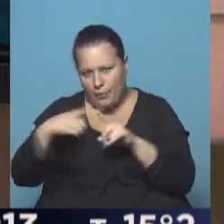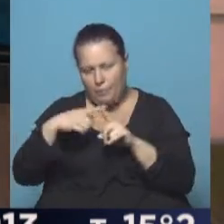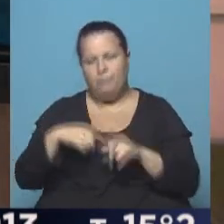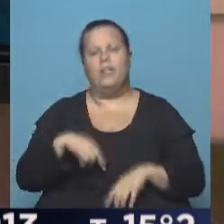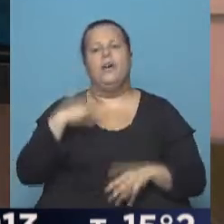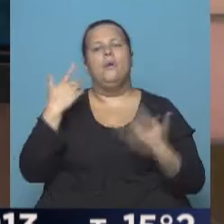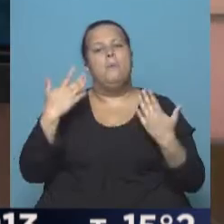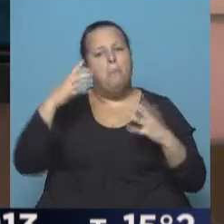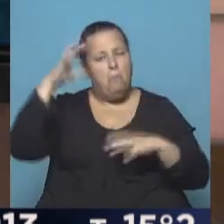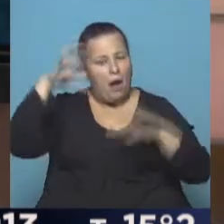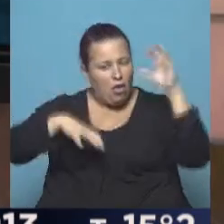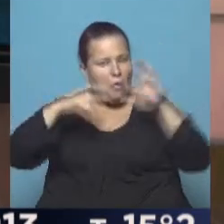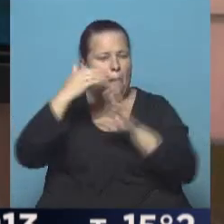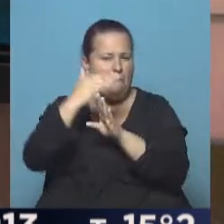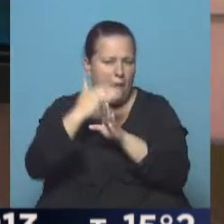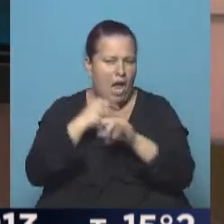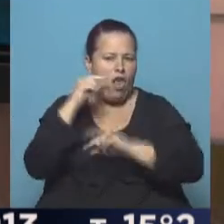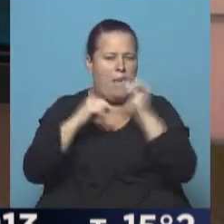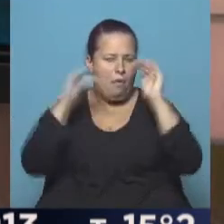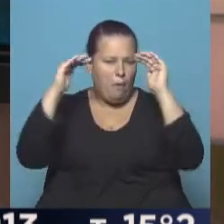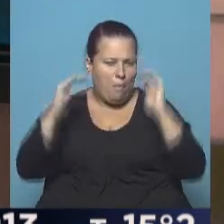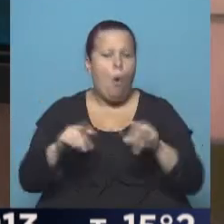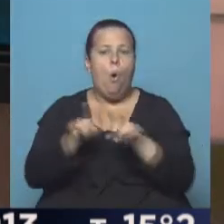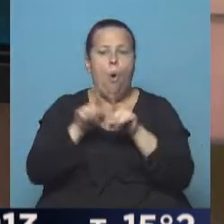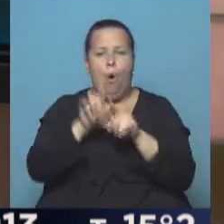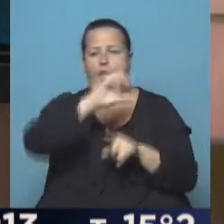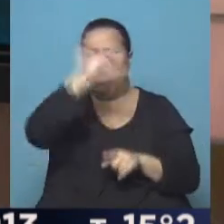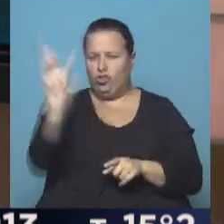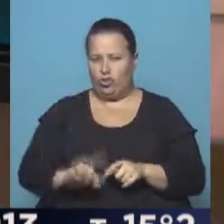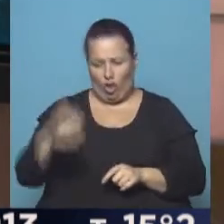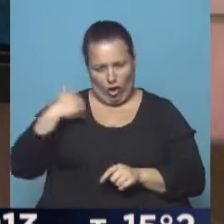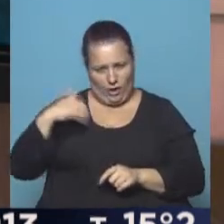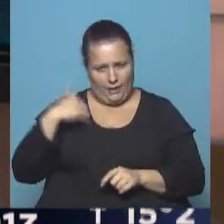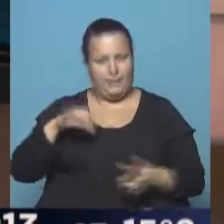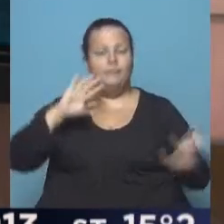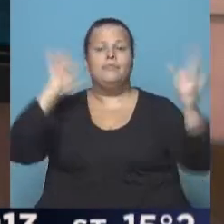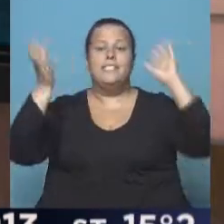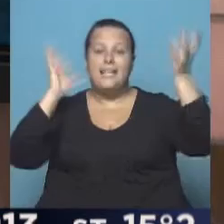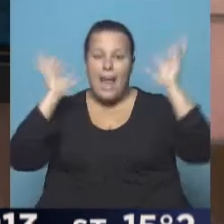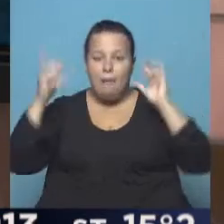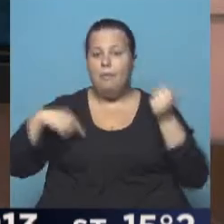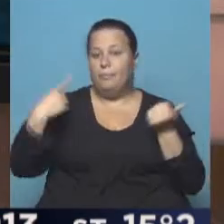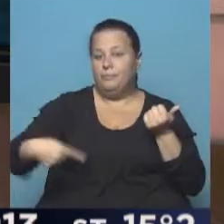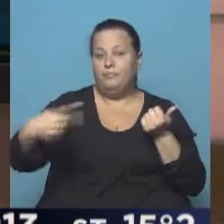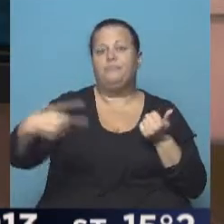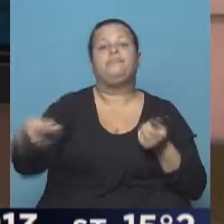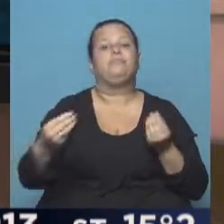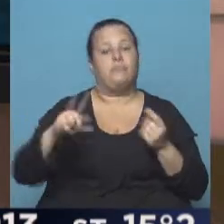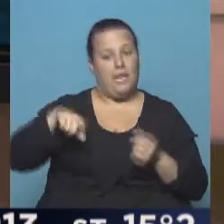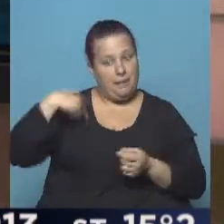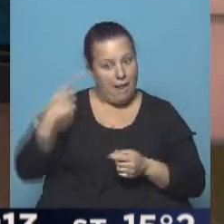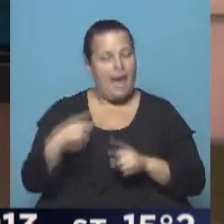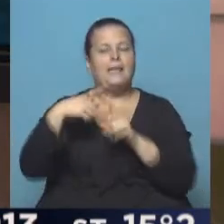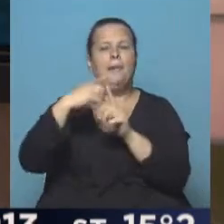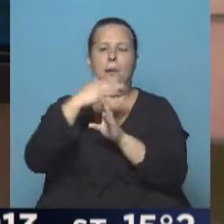la probabilidad de la lluvia lentamente, igual que en el resto del país, y el pronóstico extendido para mañana desciende